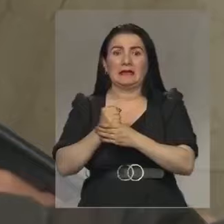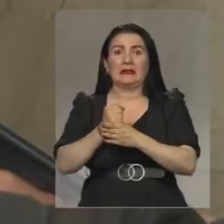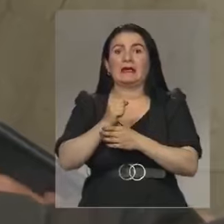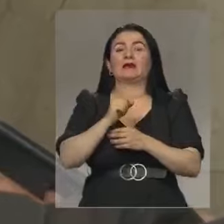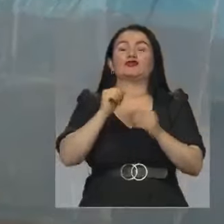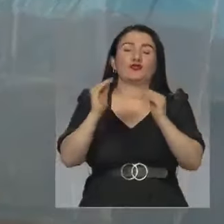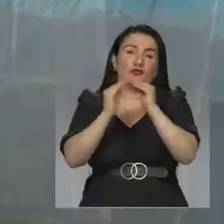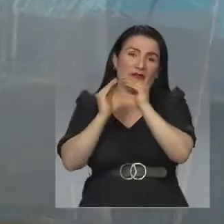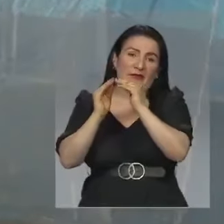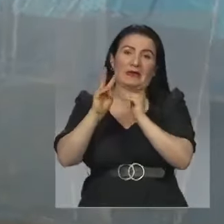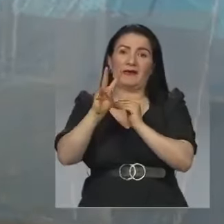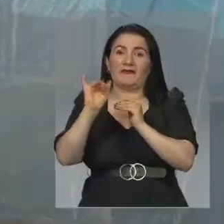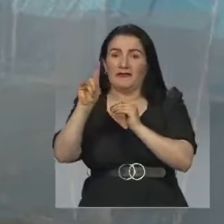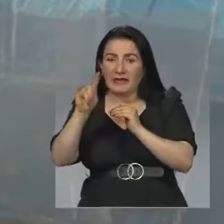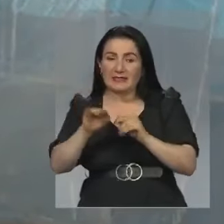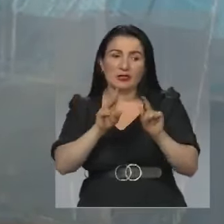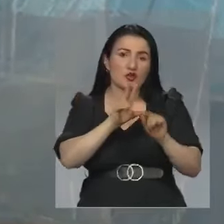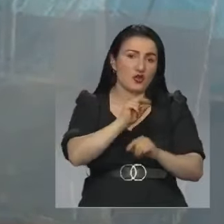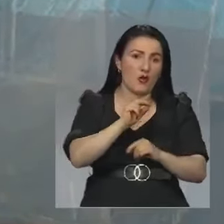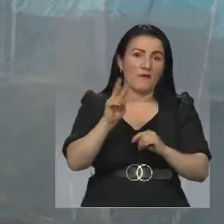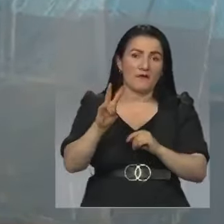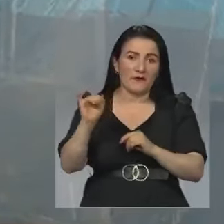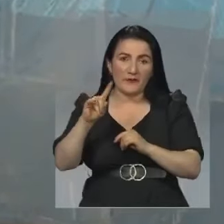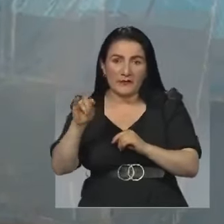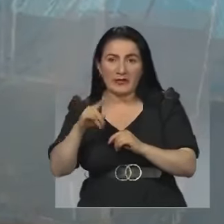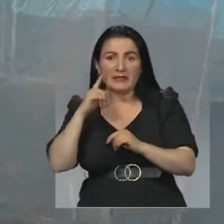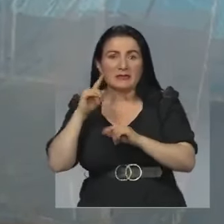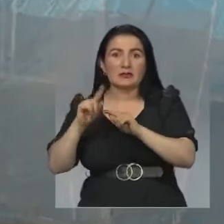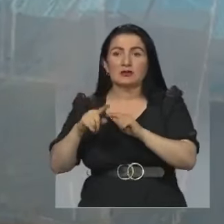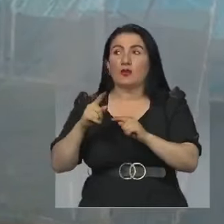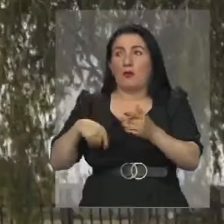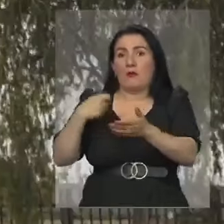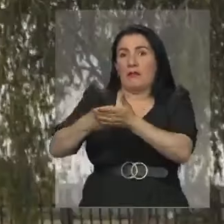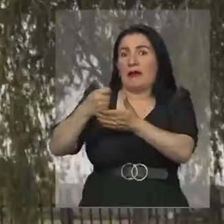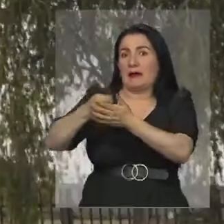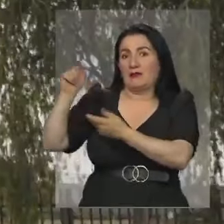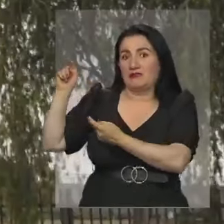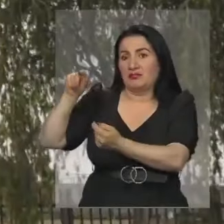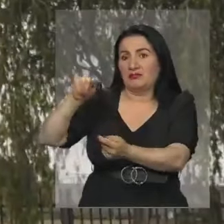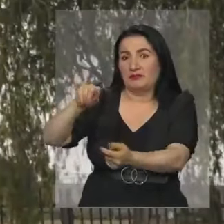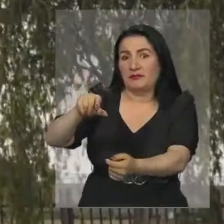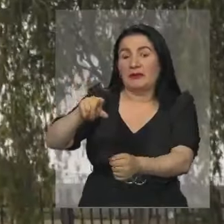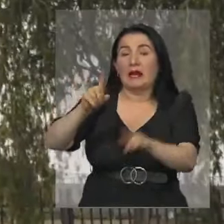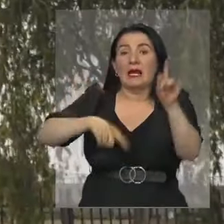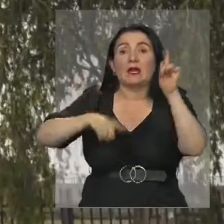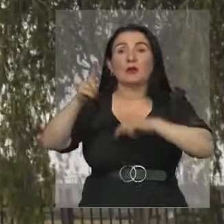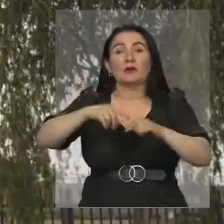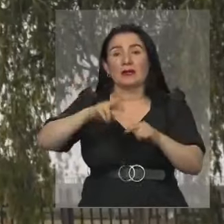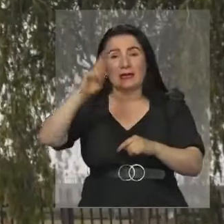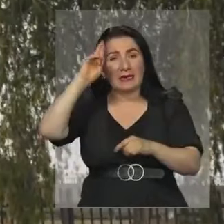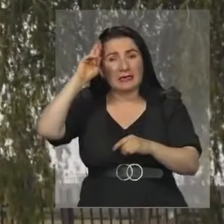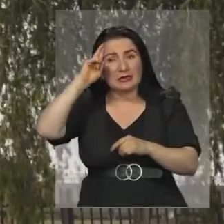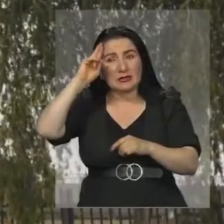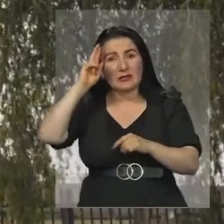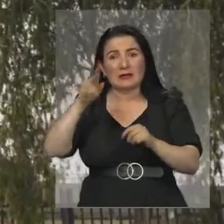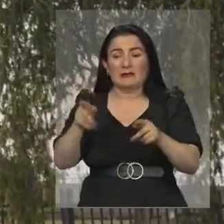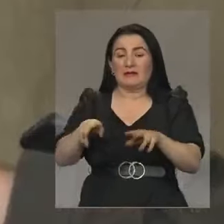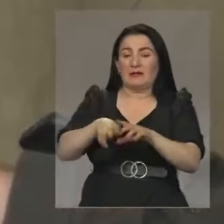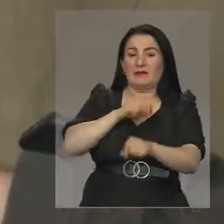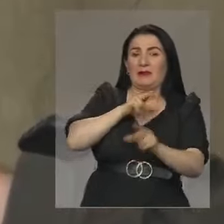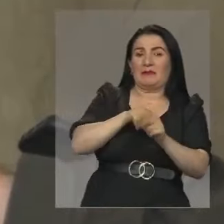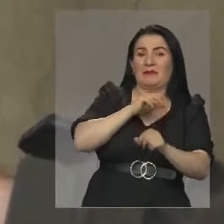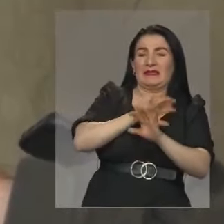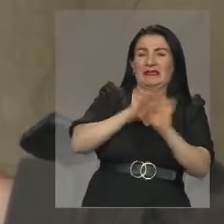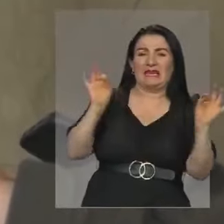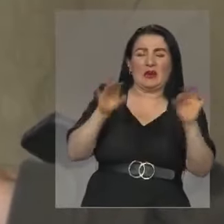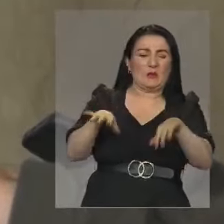bis. El 78% de estos desistimientos son viviendas de interés social y encontramos que la principal razón para los desistimientos en la